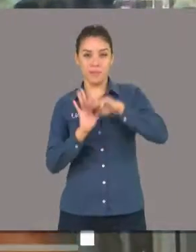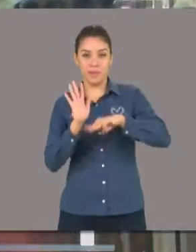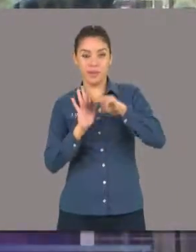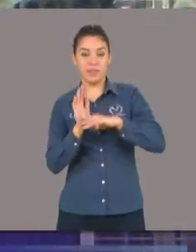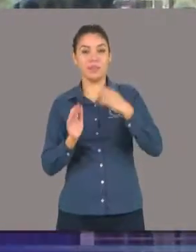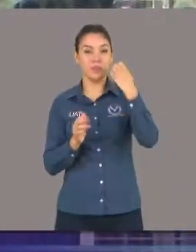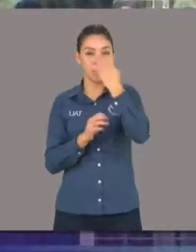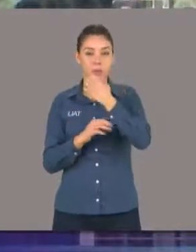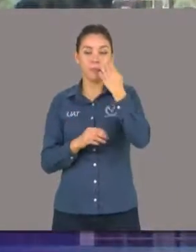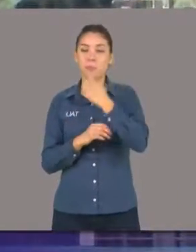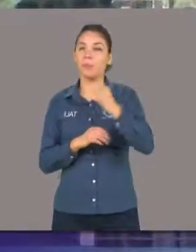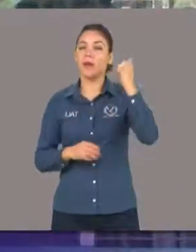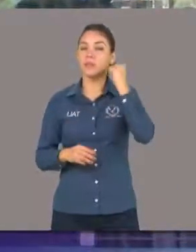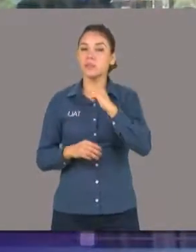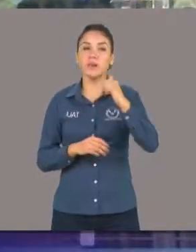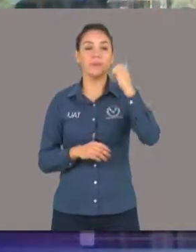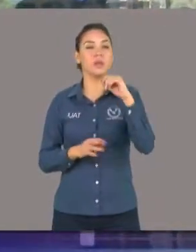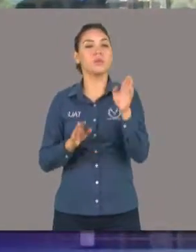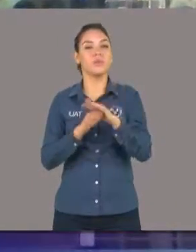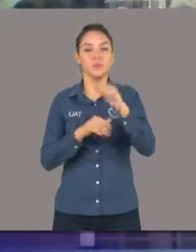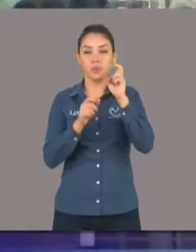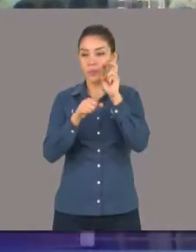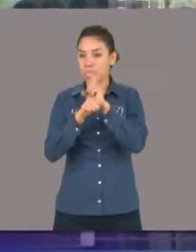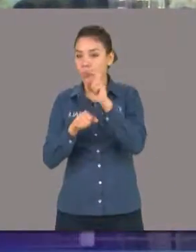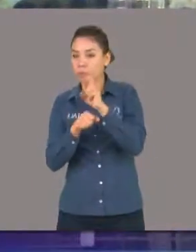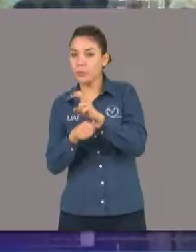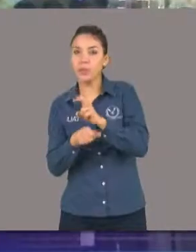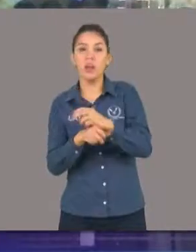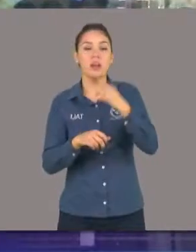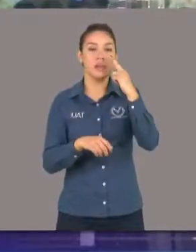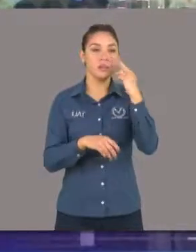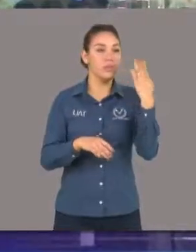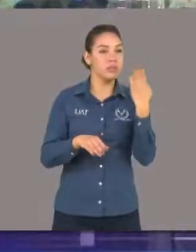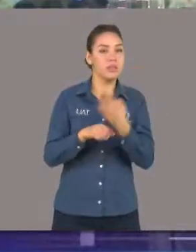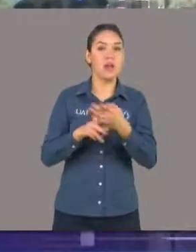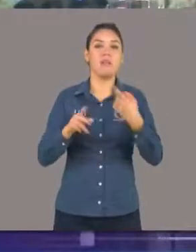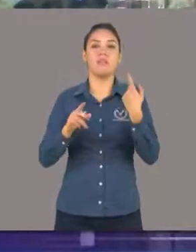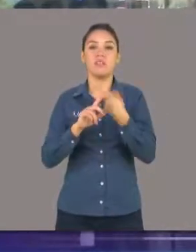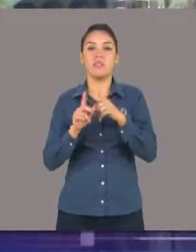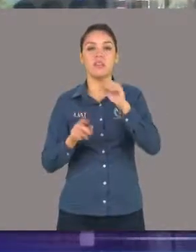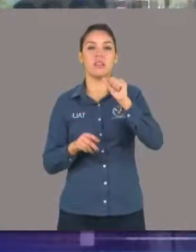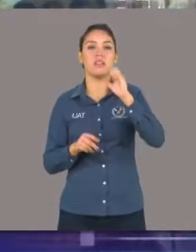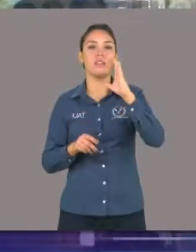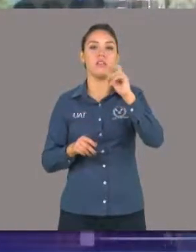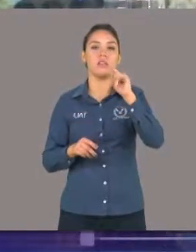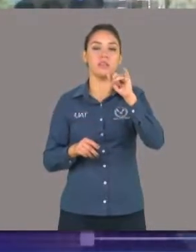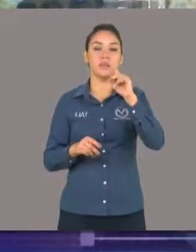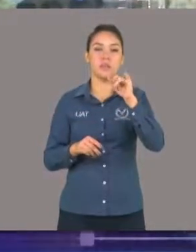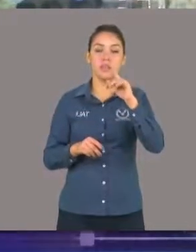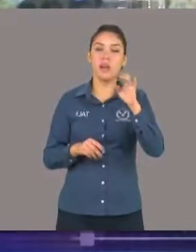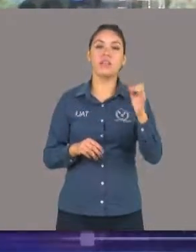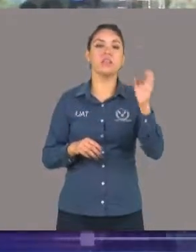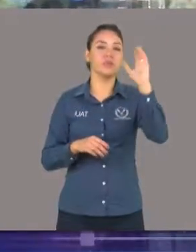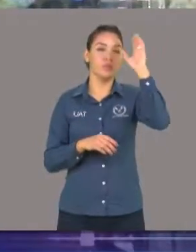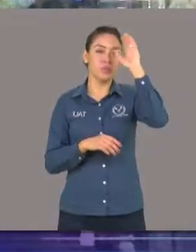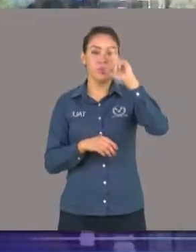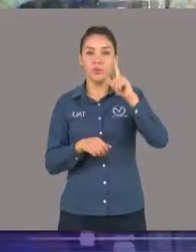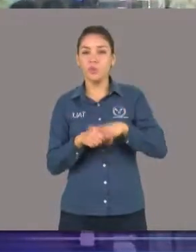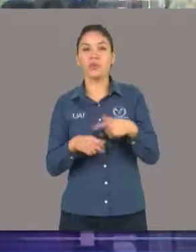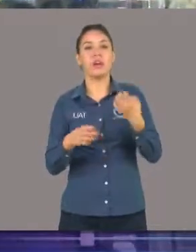todo momento ha estado presente en participando en todas las actividades tanto culturales,